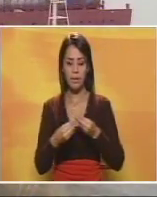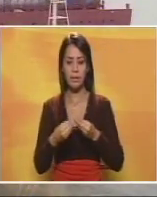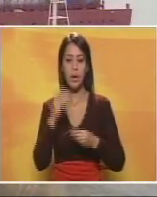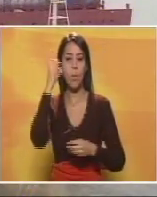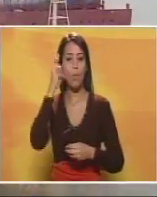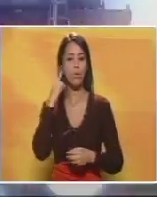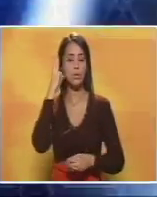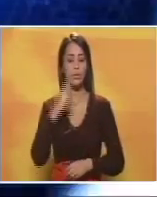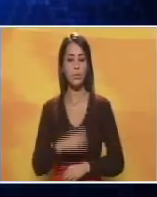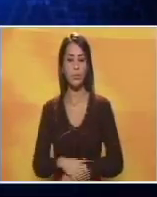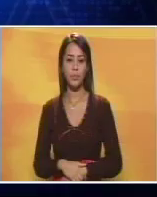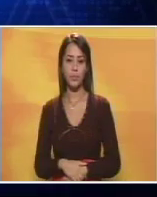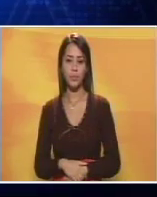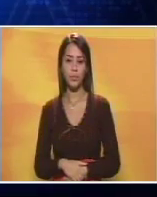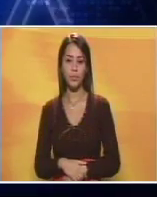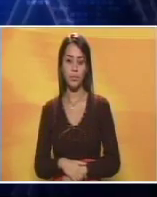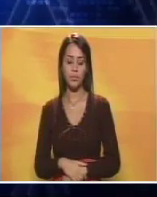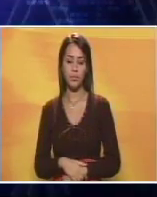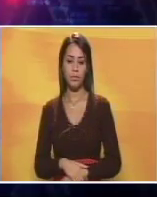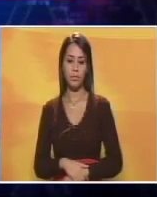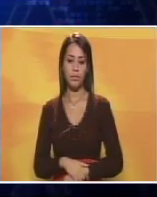Washington.